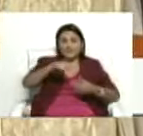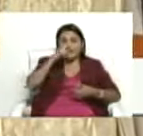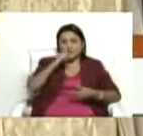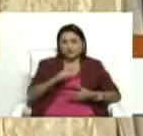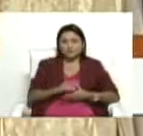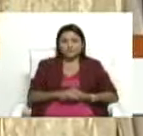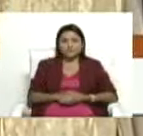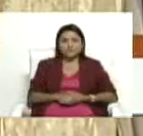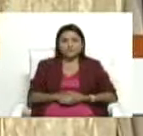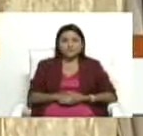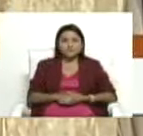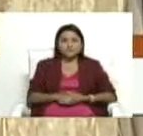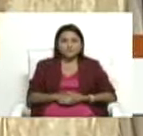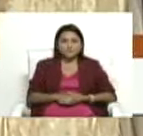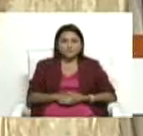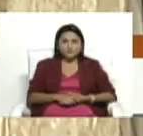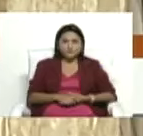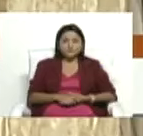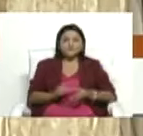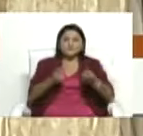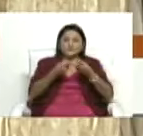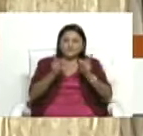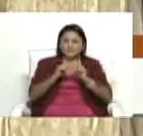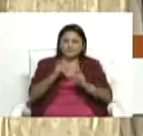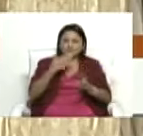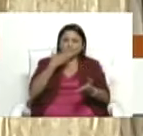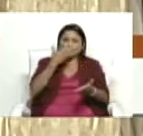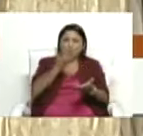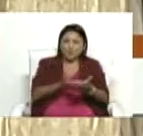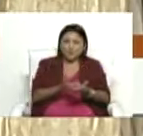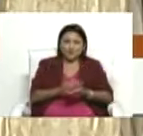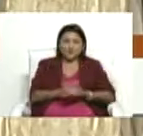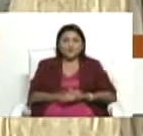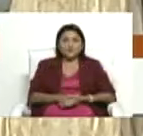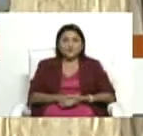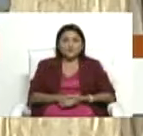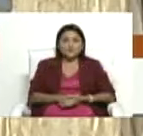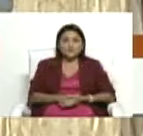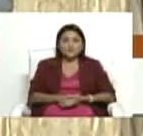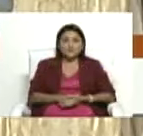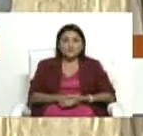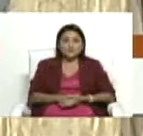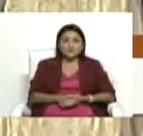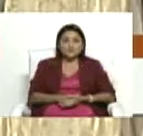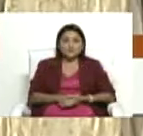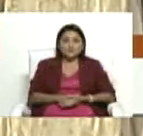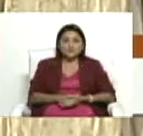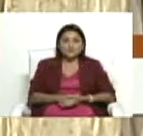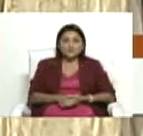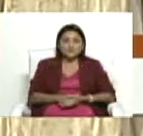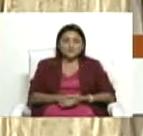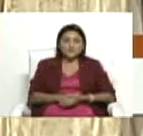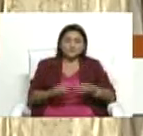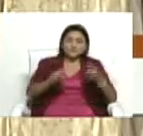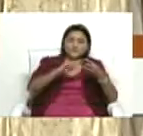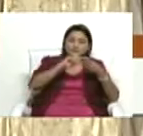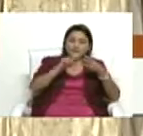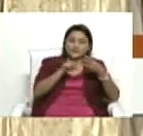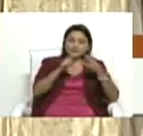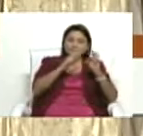2024. Y todas esas propuestas fueron agrupadas en 3 aspectos